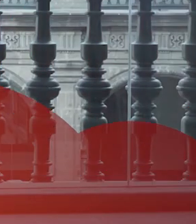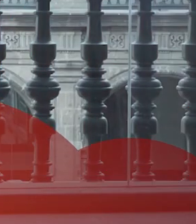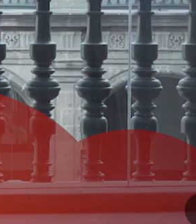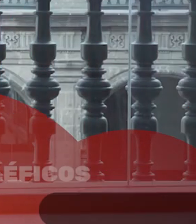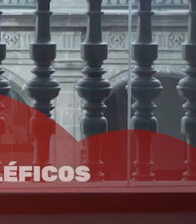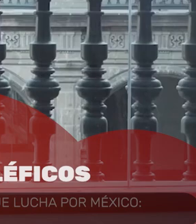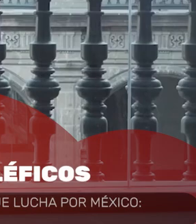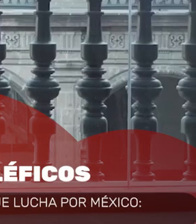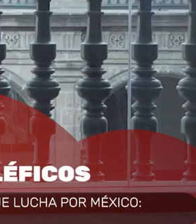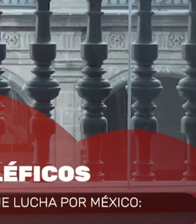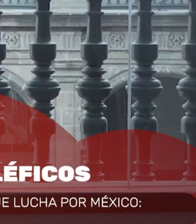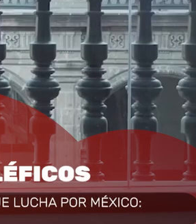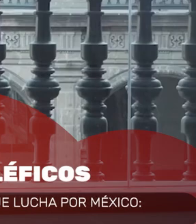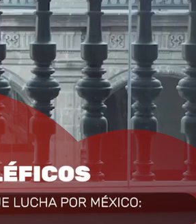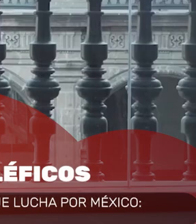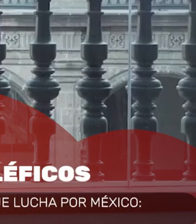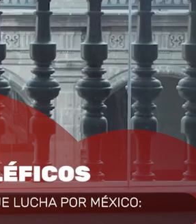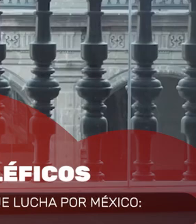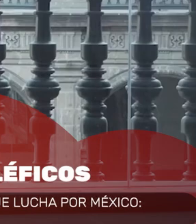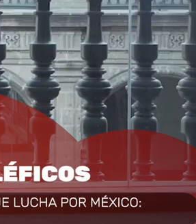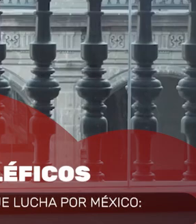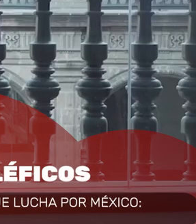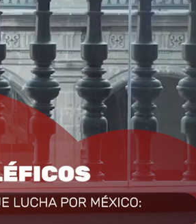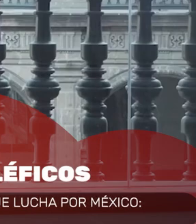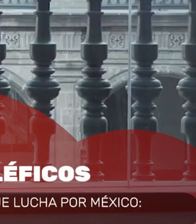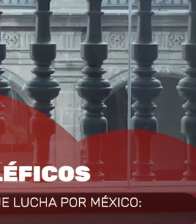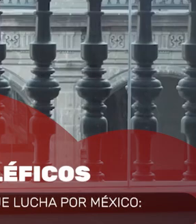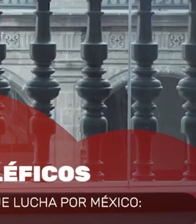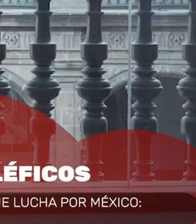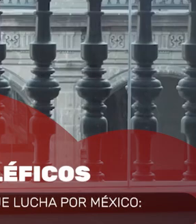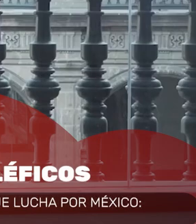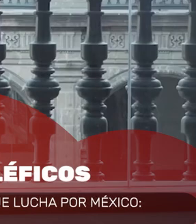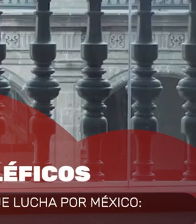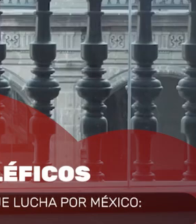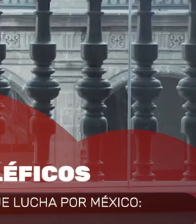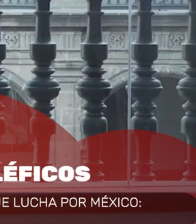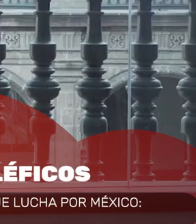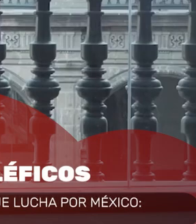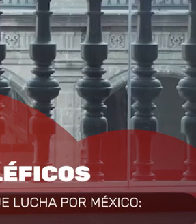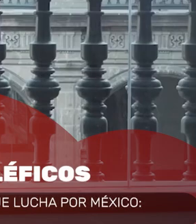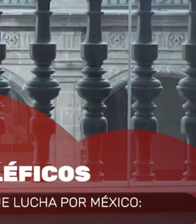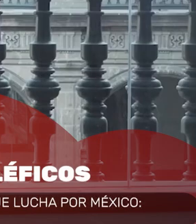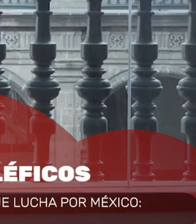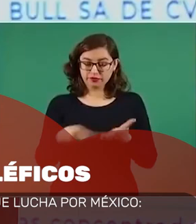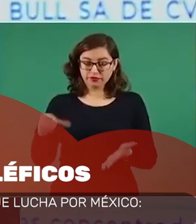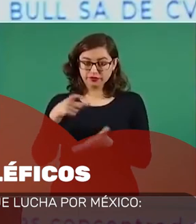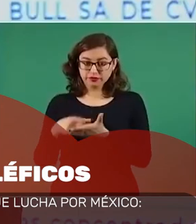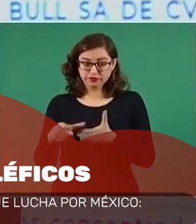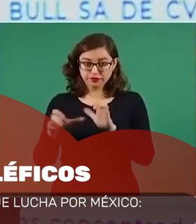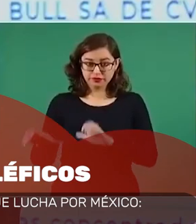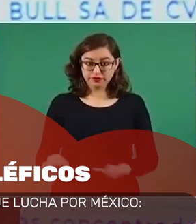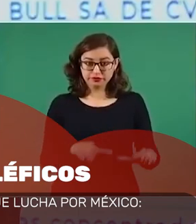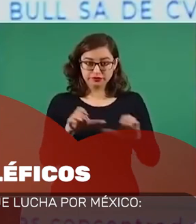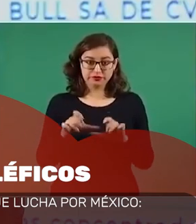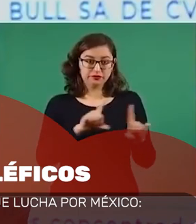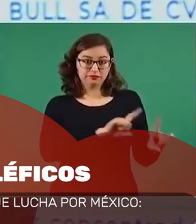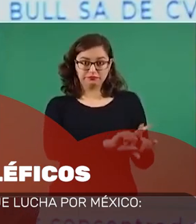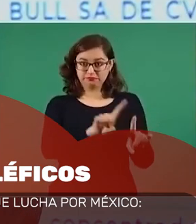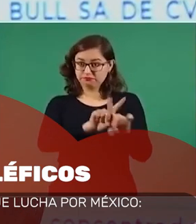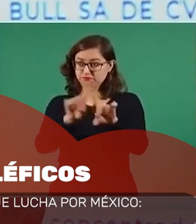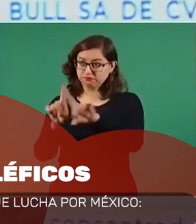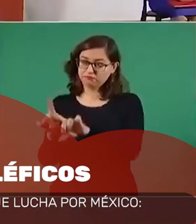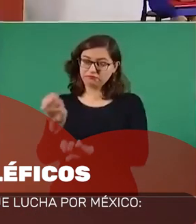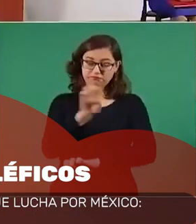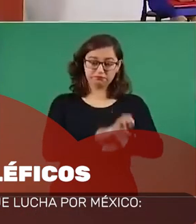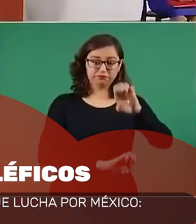La investigadora Beatriz Gutiérrez Müller, esposa del presidente López Obrador, dijo a través de sus redes sociales que se deslinda de cualquier grabación, transcripción